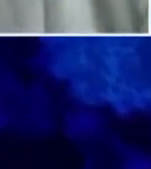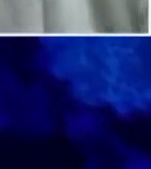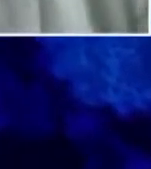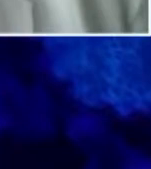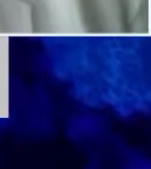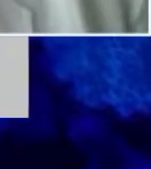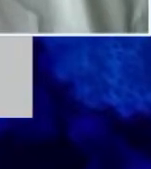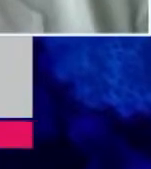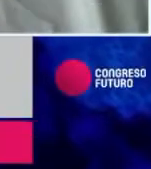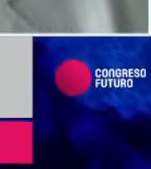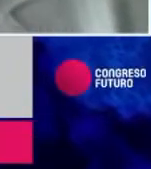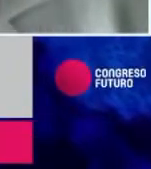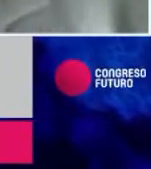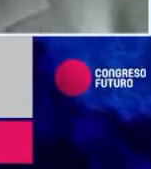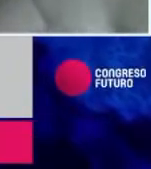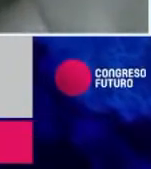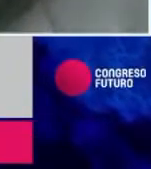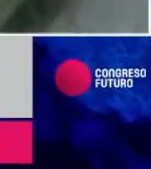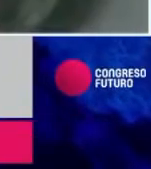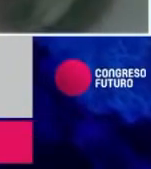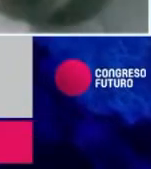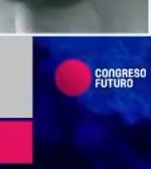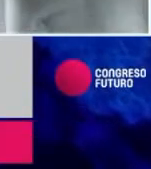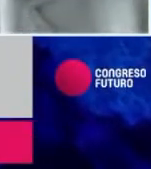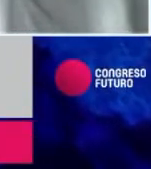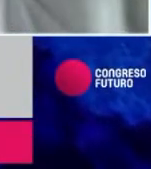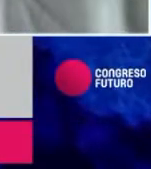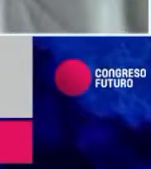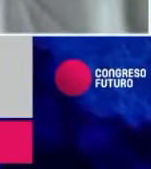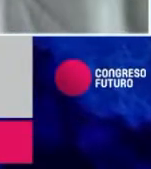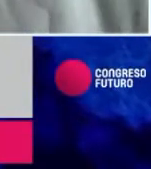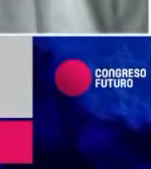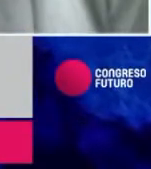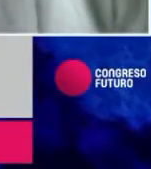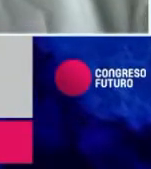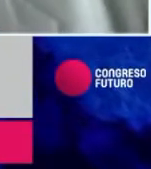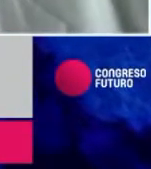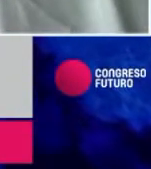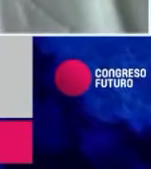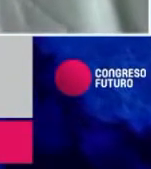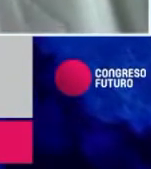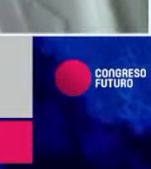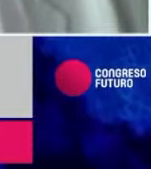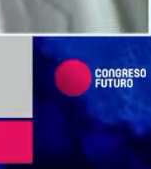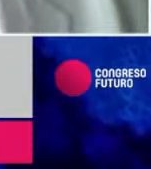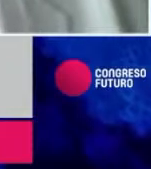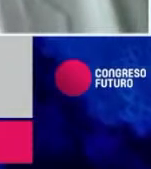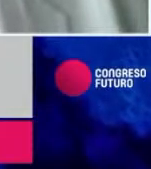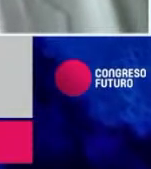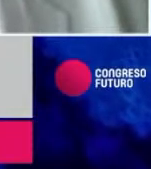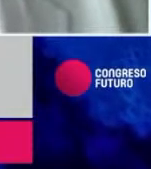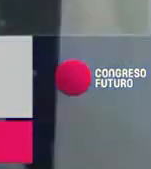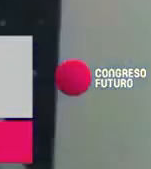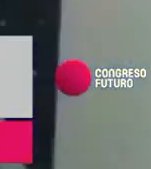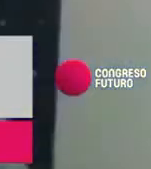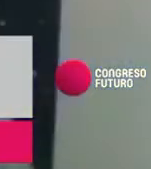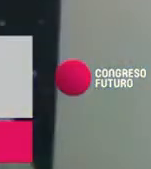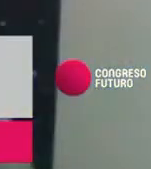Oye, yo soy demasiado curiosa, así que me suelo sorprender y emocionar con muchas cosas, ¿no?